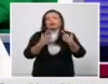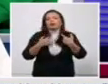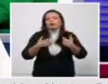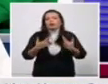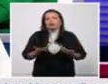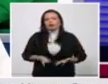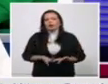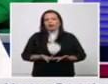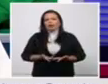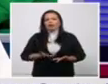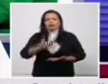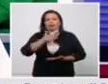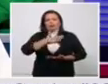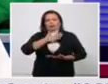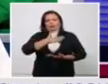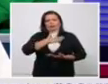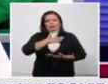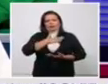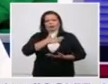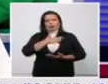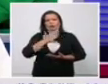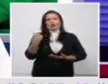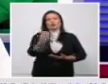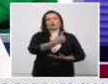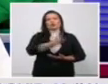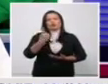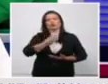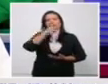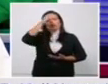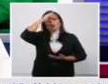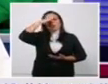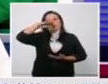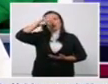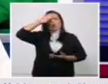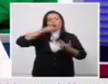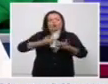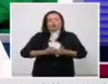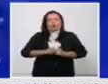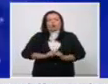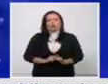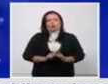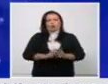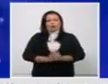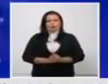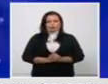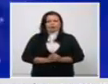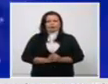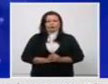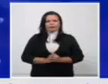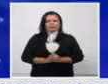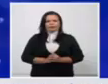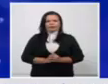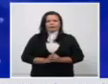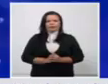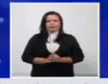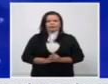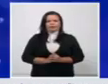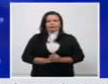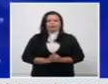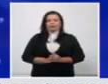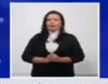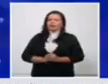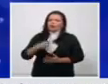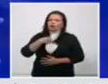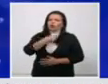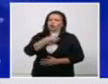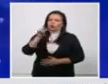los cubanos y a las personas que vivimos en esta bella isla. Usted lo ha reiterado aquí muchísimas veces, no se puede bajar